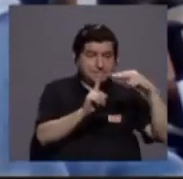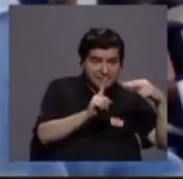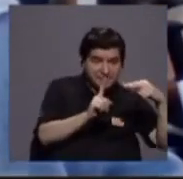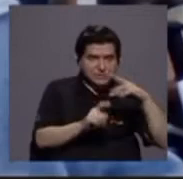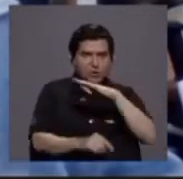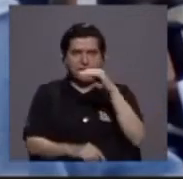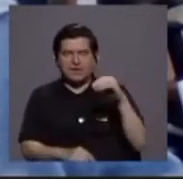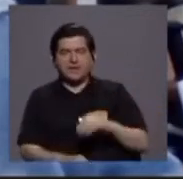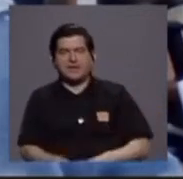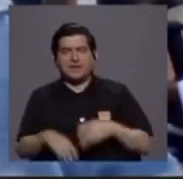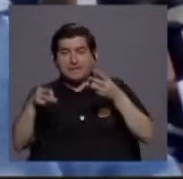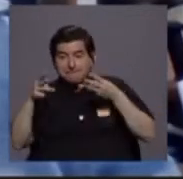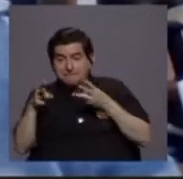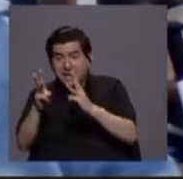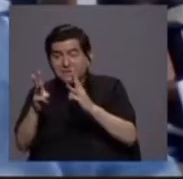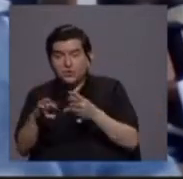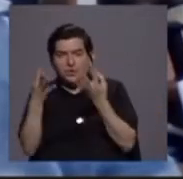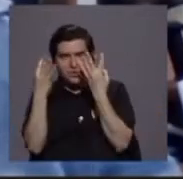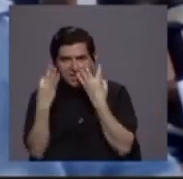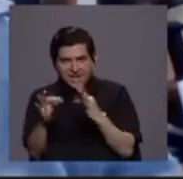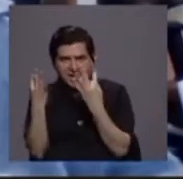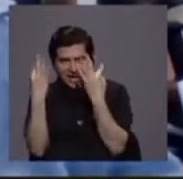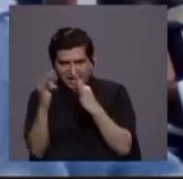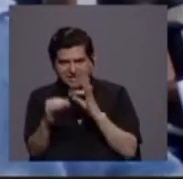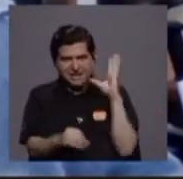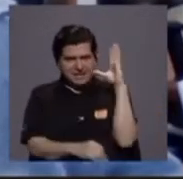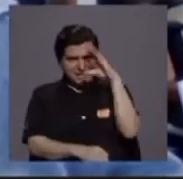y la metodología para tratar de